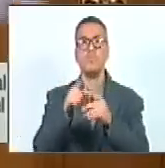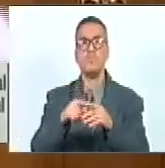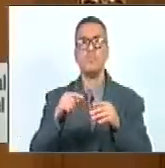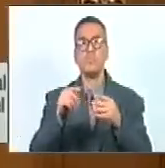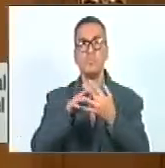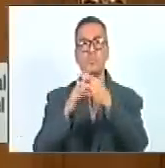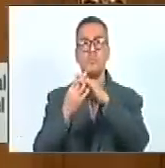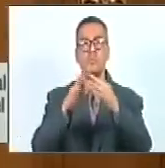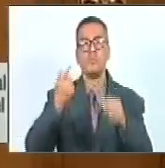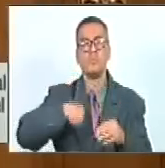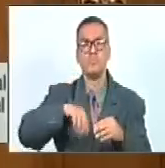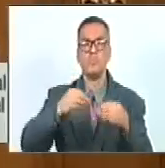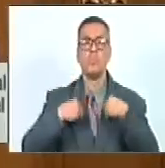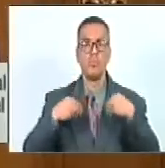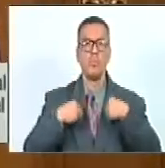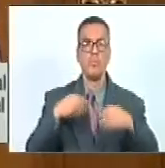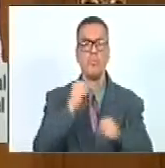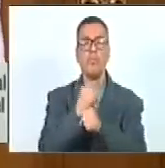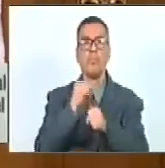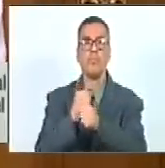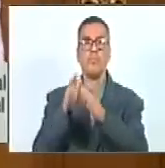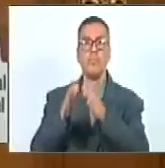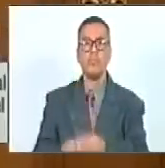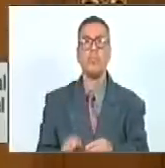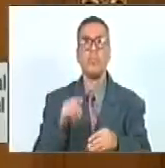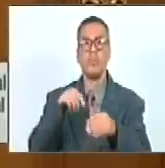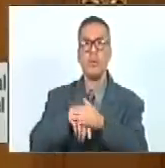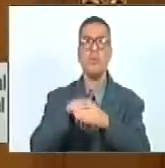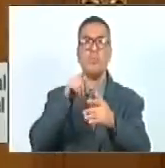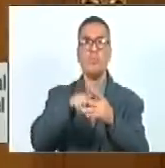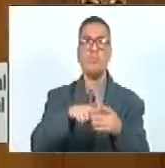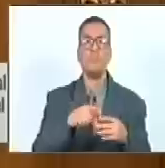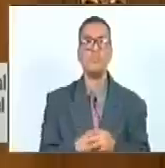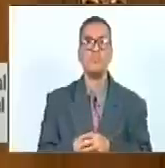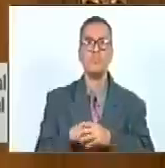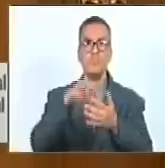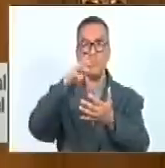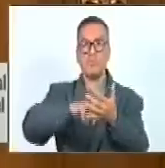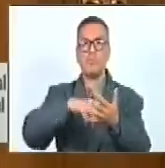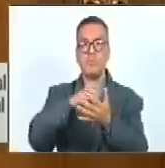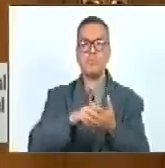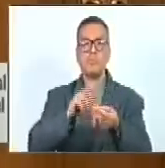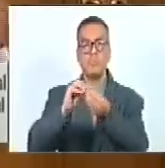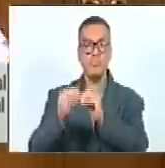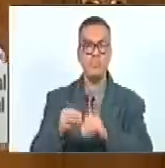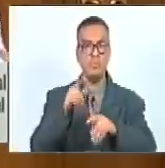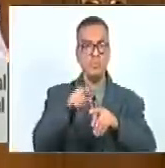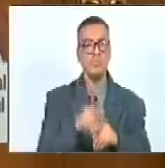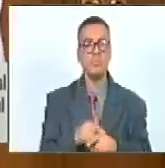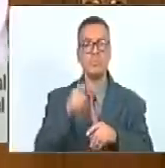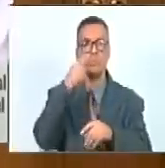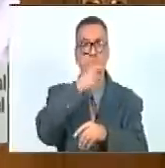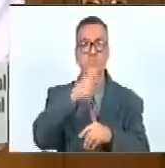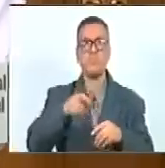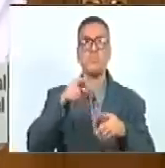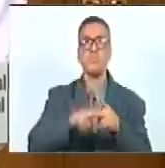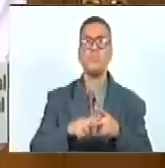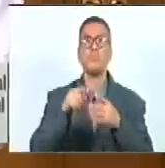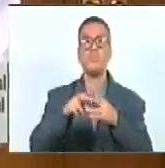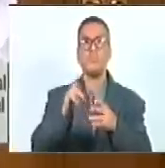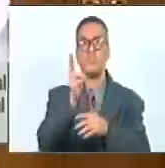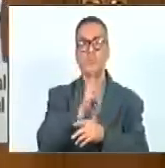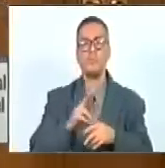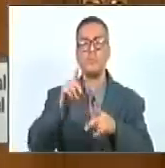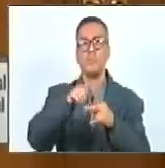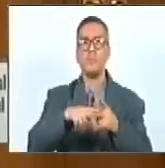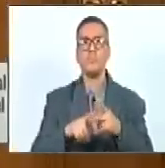barrios donde vive nuestra clase trabajadora y para el acceso de maquinarias, materiales y el suelo, tanto en las áreas urbanas